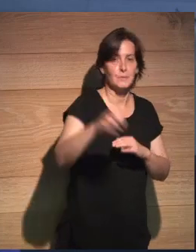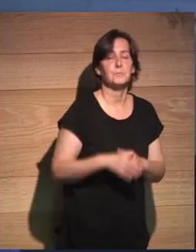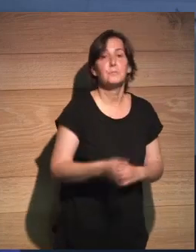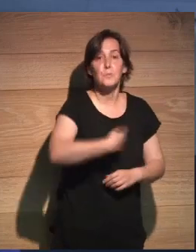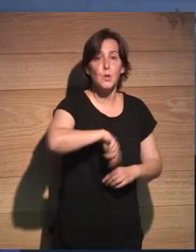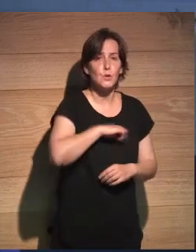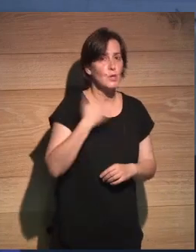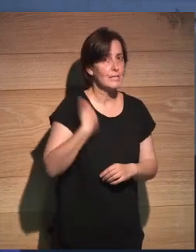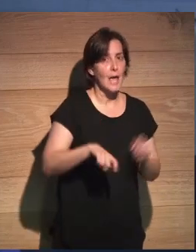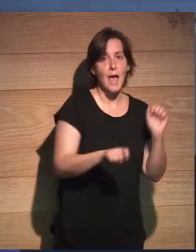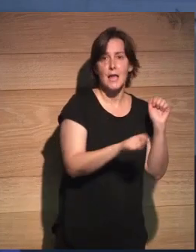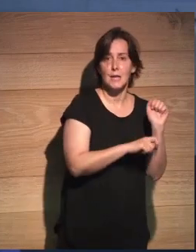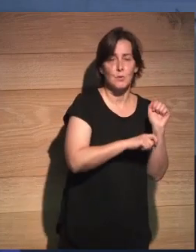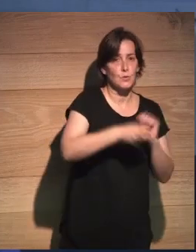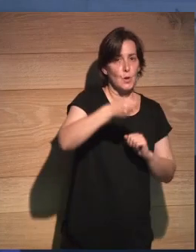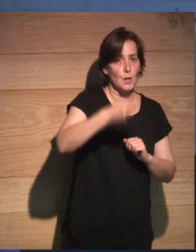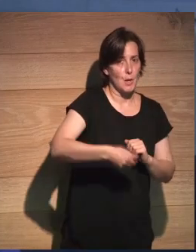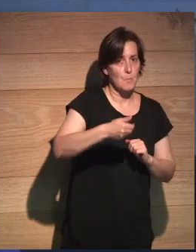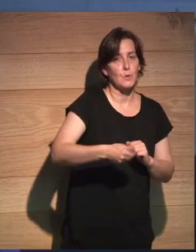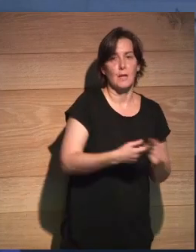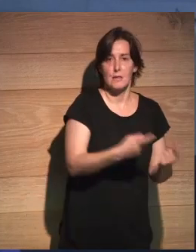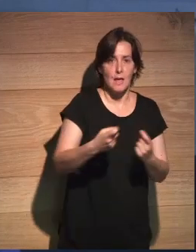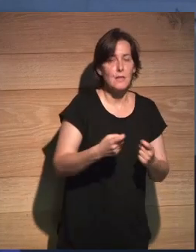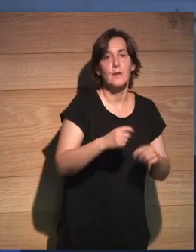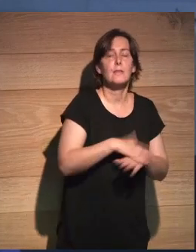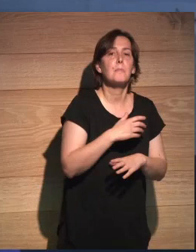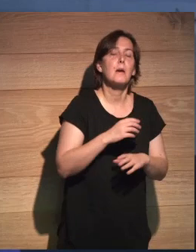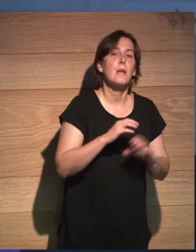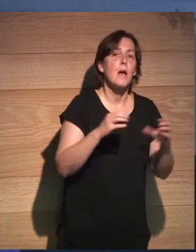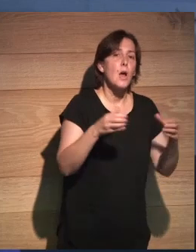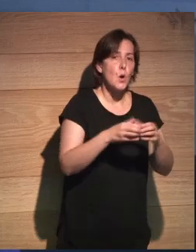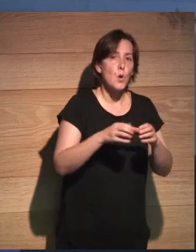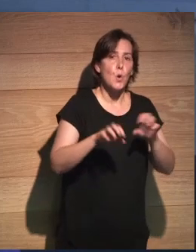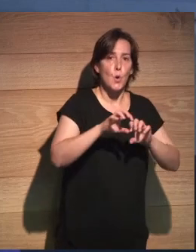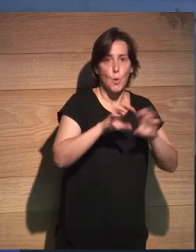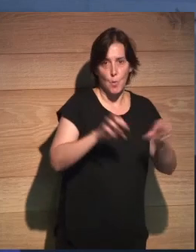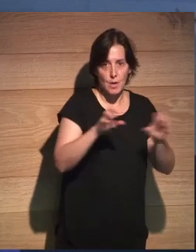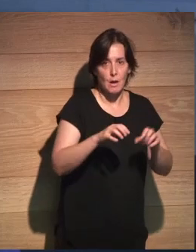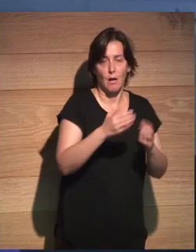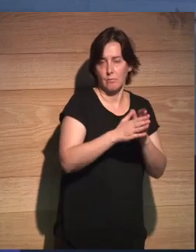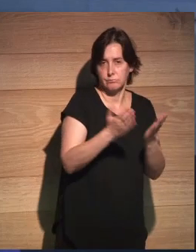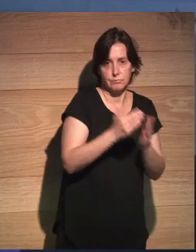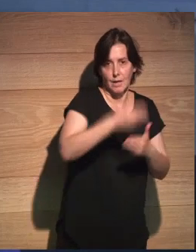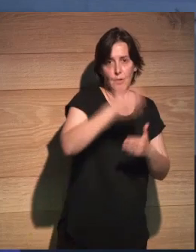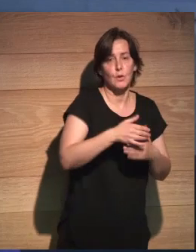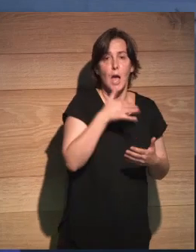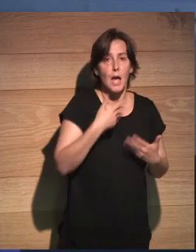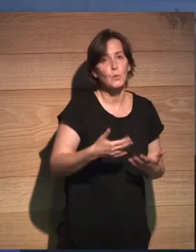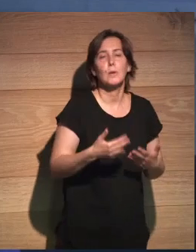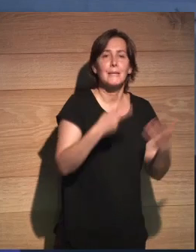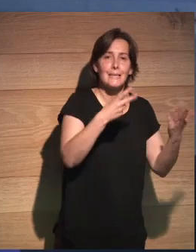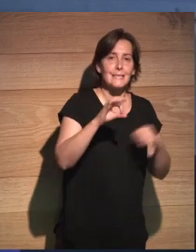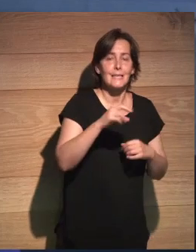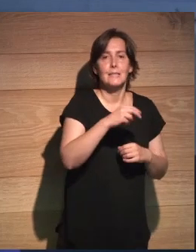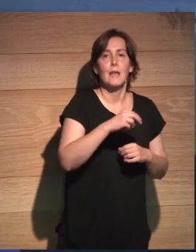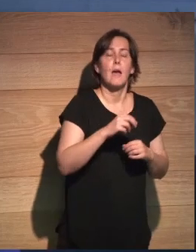recurso imprescindible para decenas de medios de comunicación. A día de hoy, más de 170 medios digitales